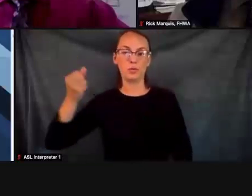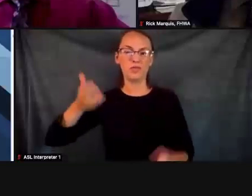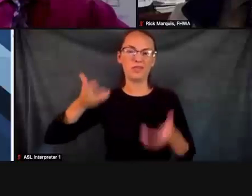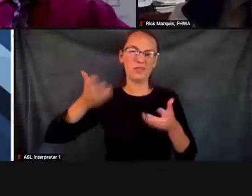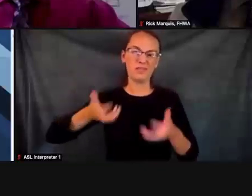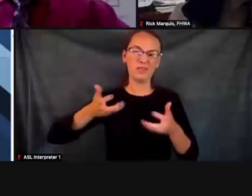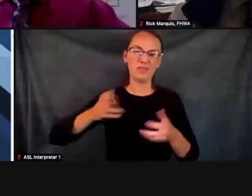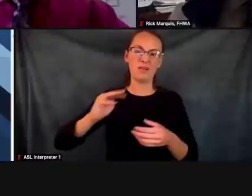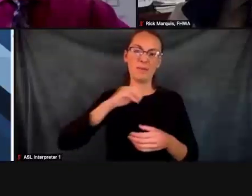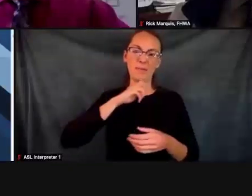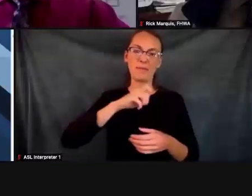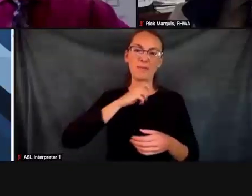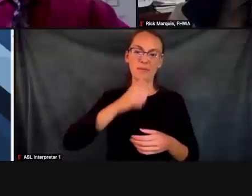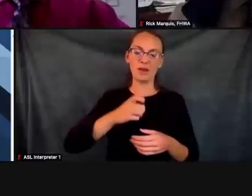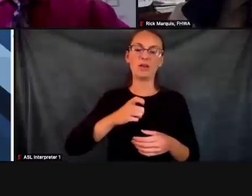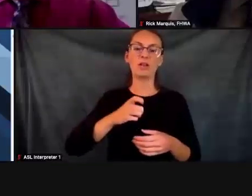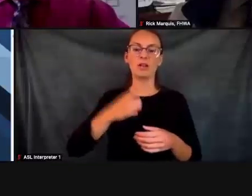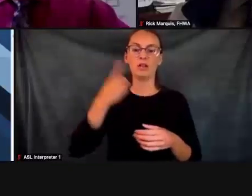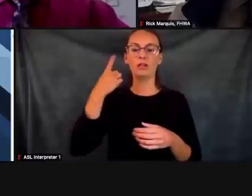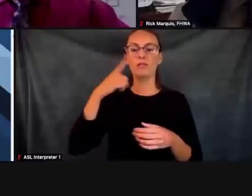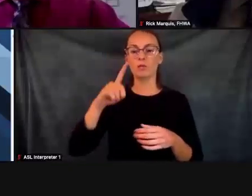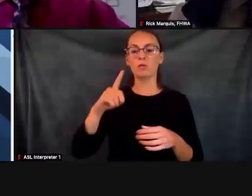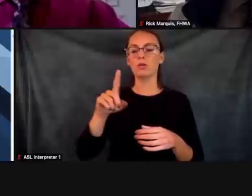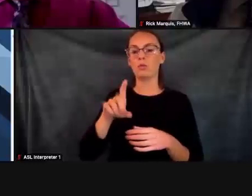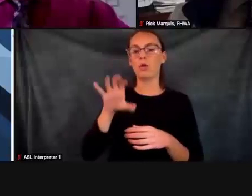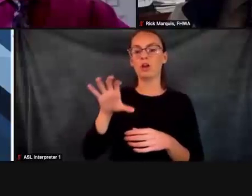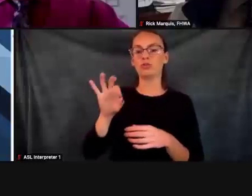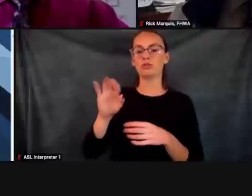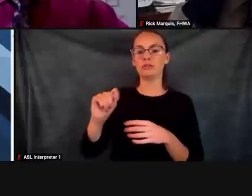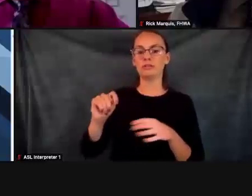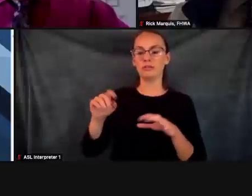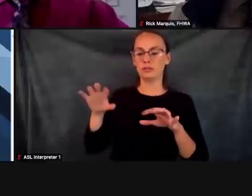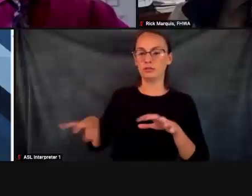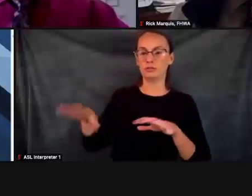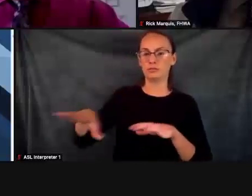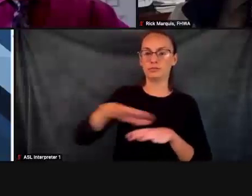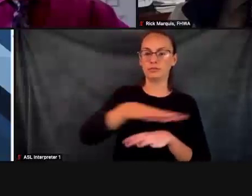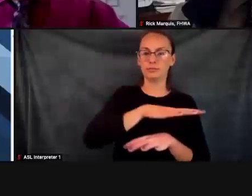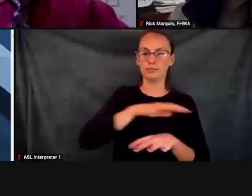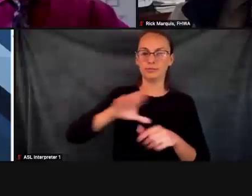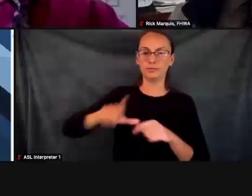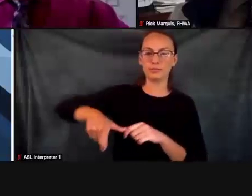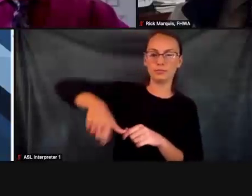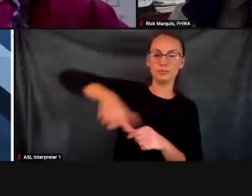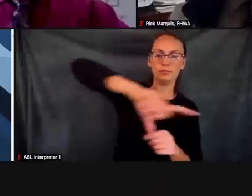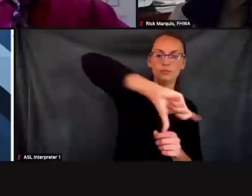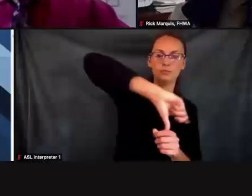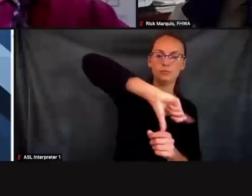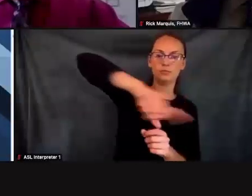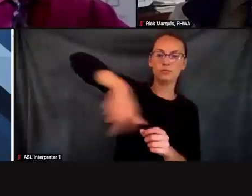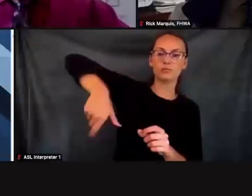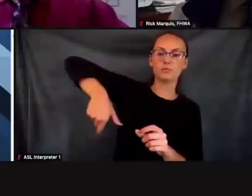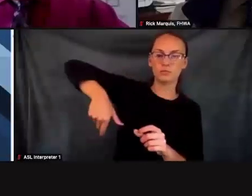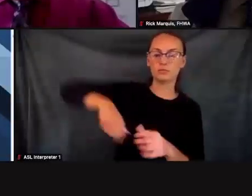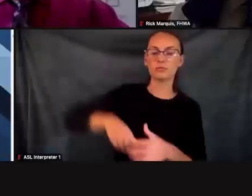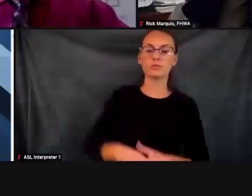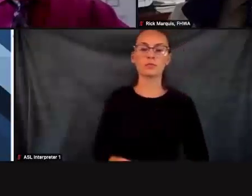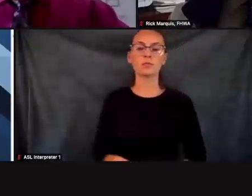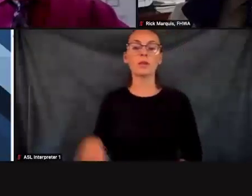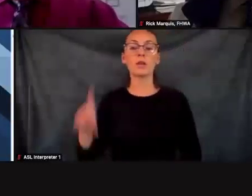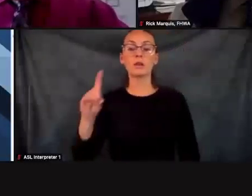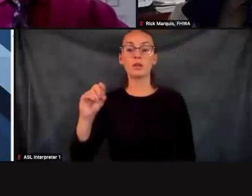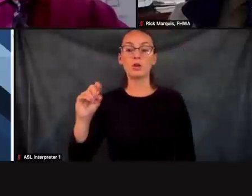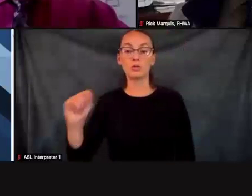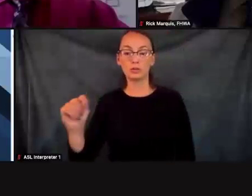los metales pesados de los suelos, por lo menos en 100 pies desde la construcción